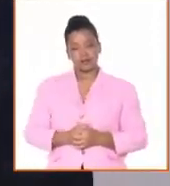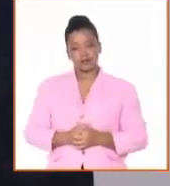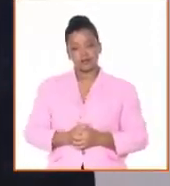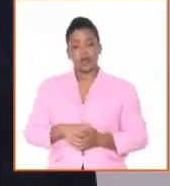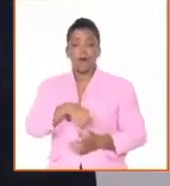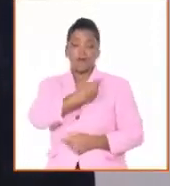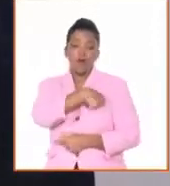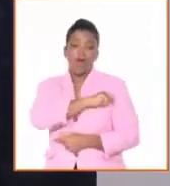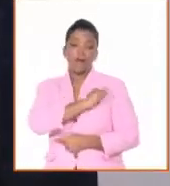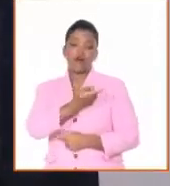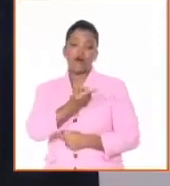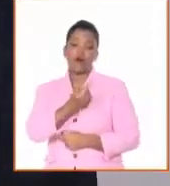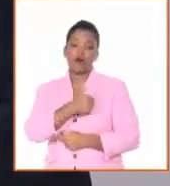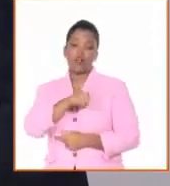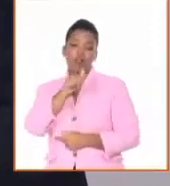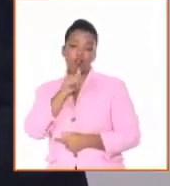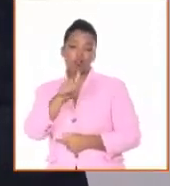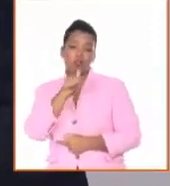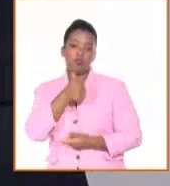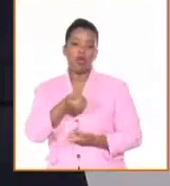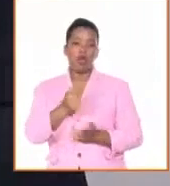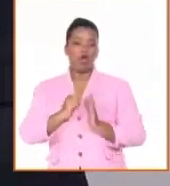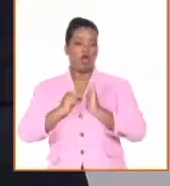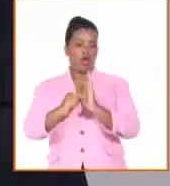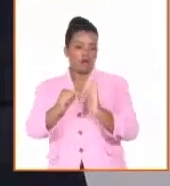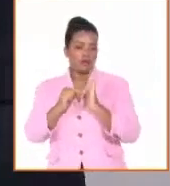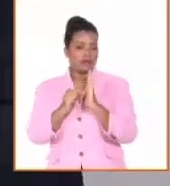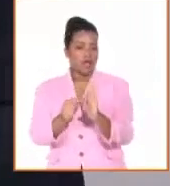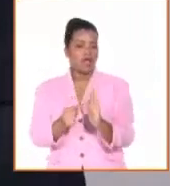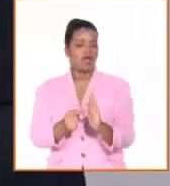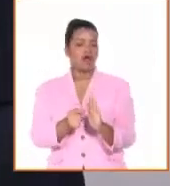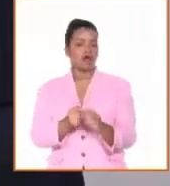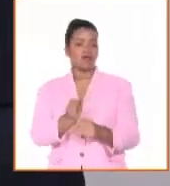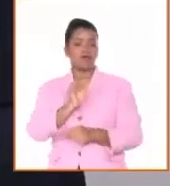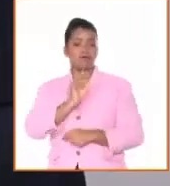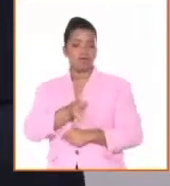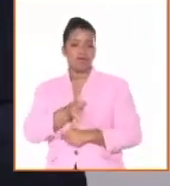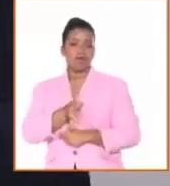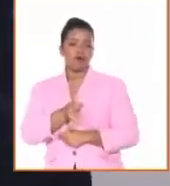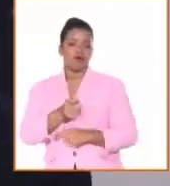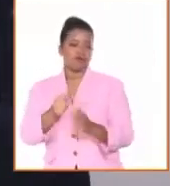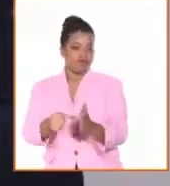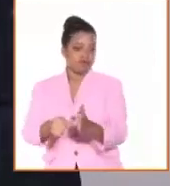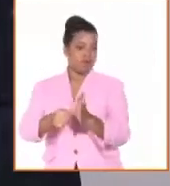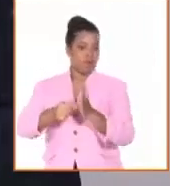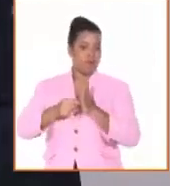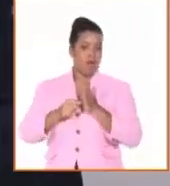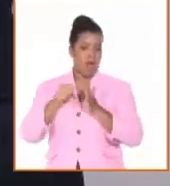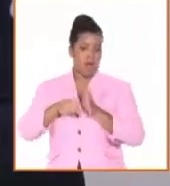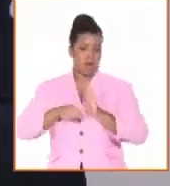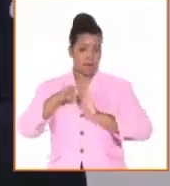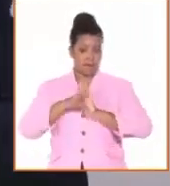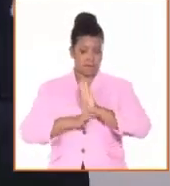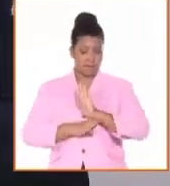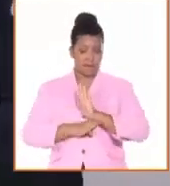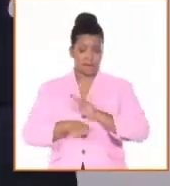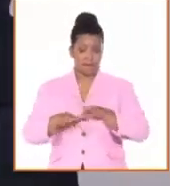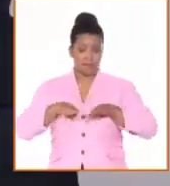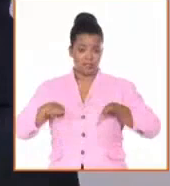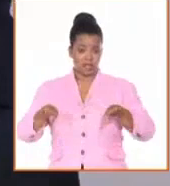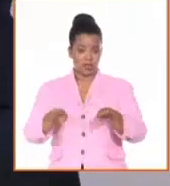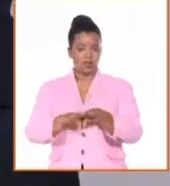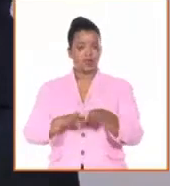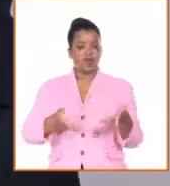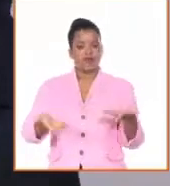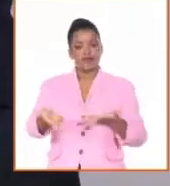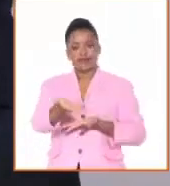las consideraciones incluso las recomendaciones que nos han hecho en este programa que se ha